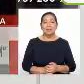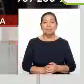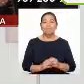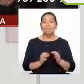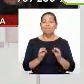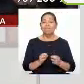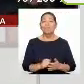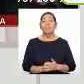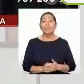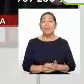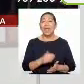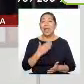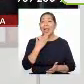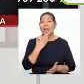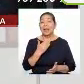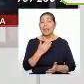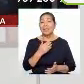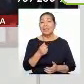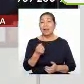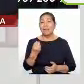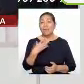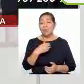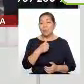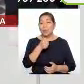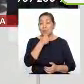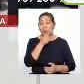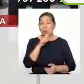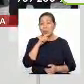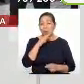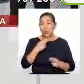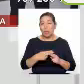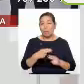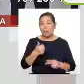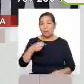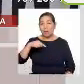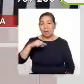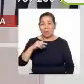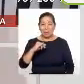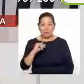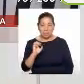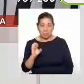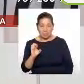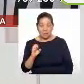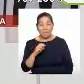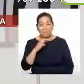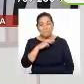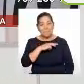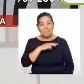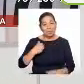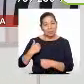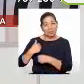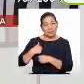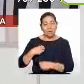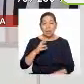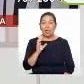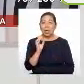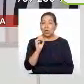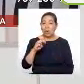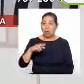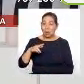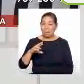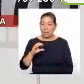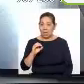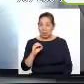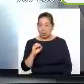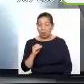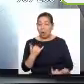Correcto, Angie. Muchísimas gracias por la información. Han sido contundentes entonces las respuestas del ministro del Interior, Vicente Romero, quien está a la espera,